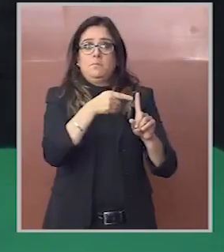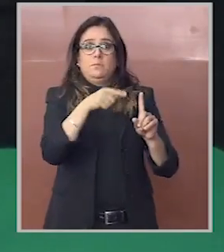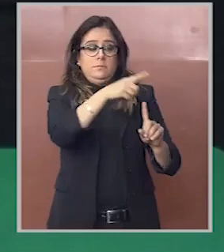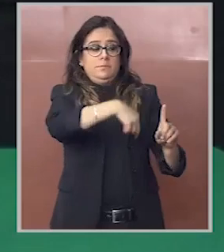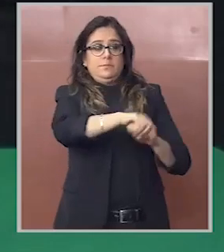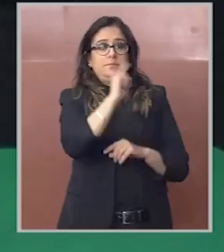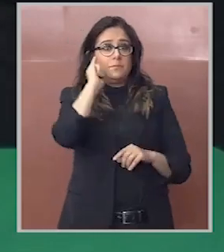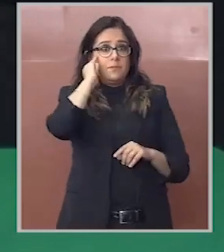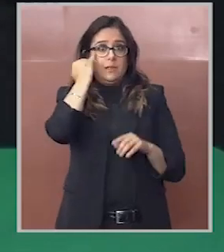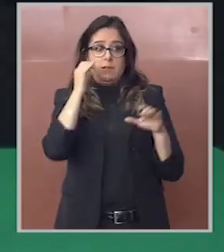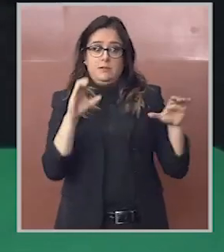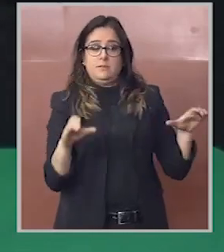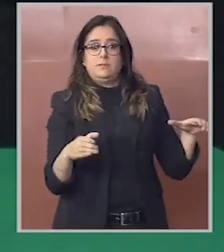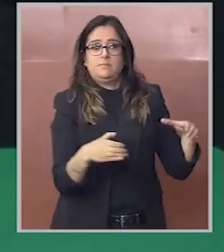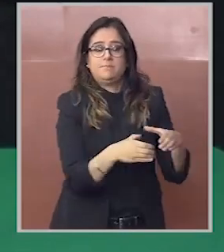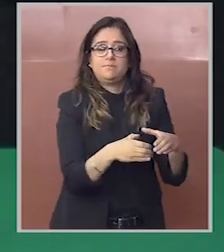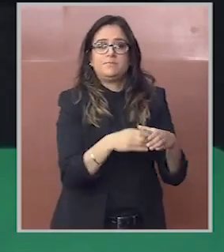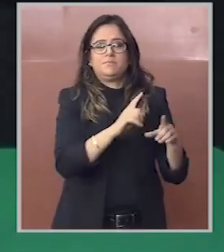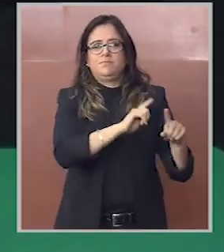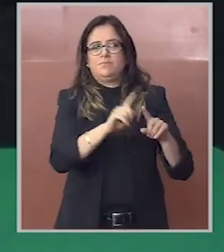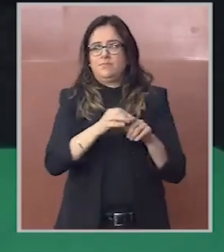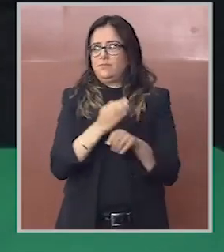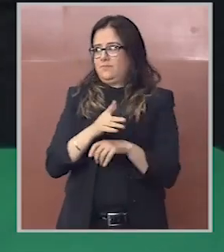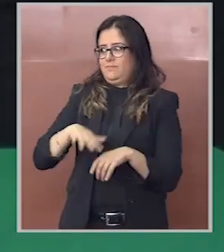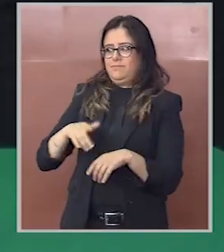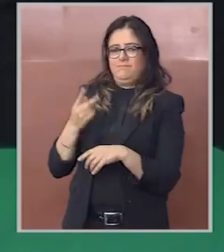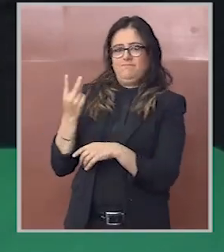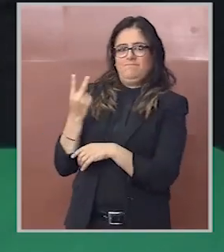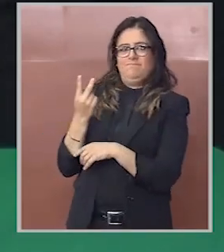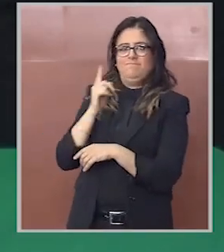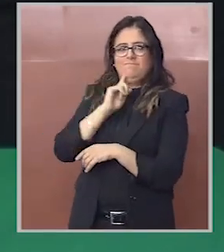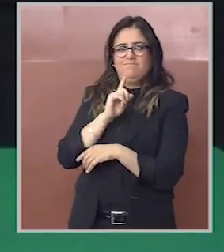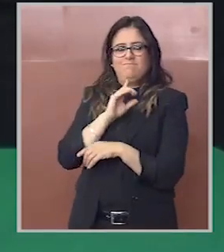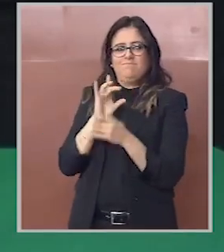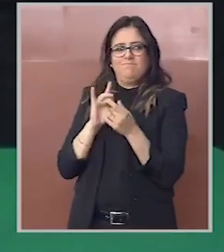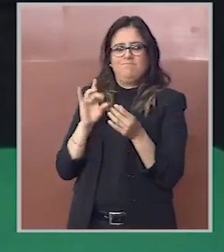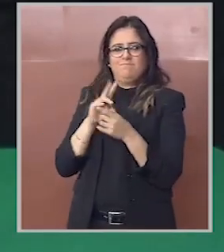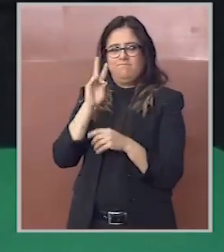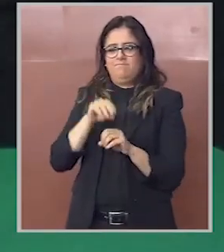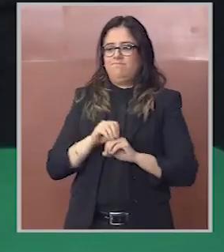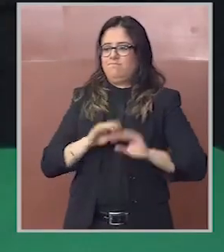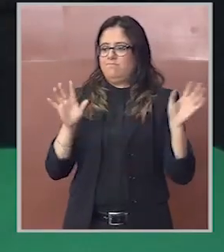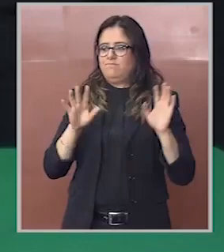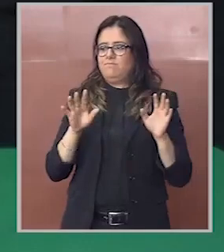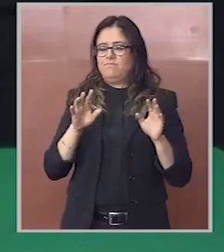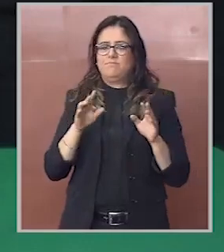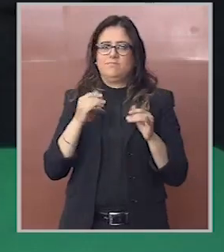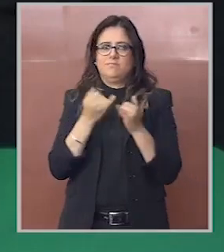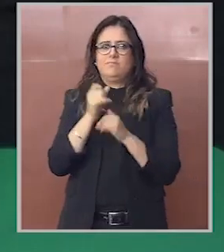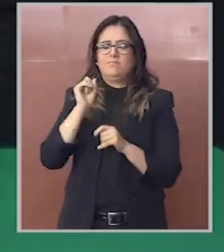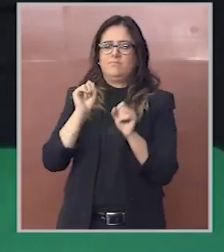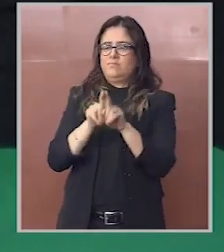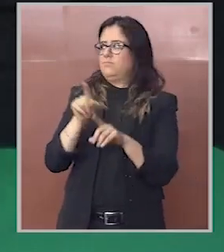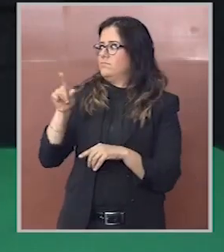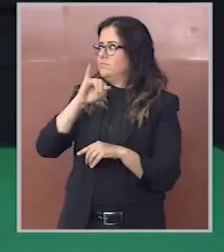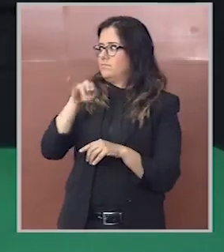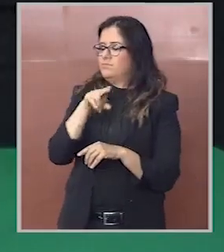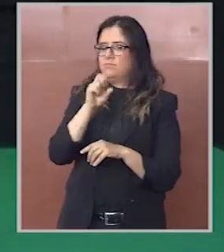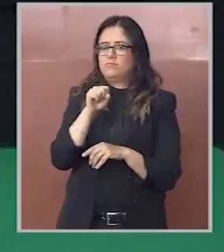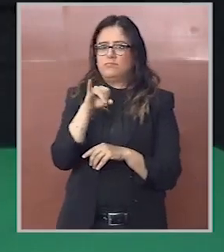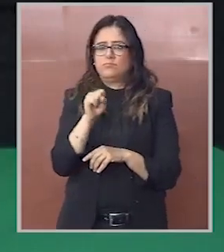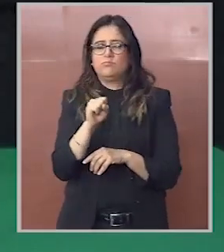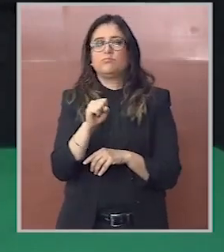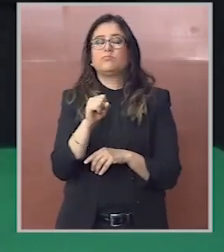mencionado muy claramente la Y por supuesto Jesús hay una hay tenemos convenios y obligaciones a los cuales el estado